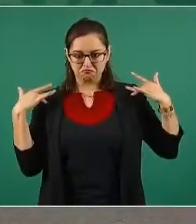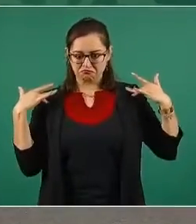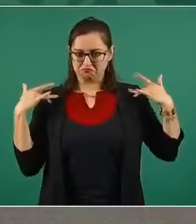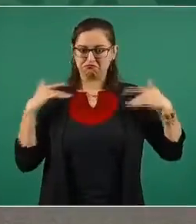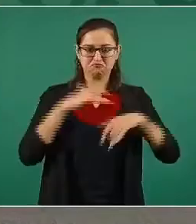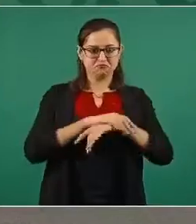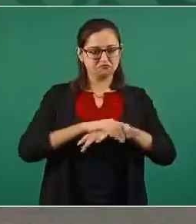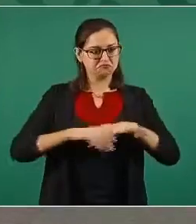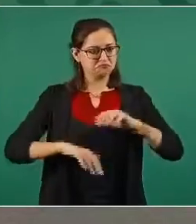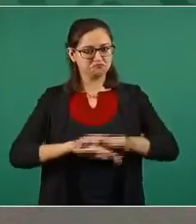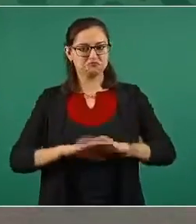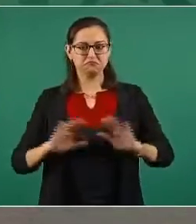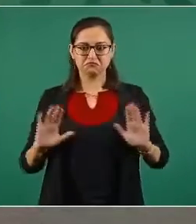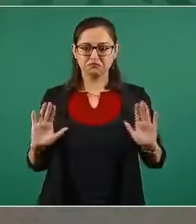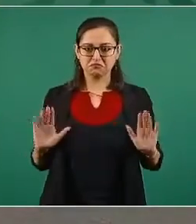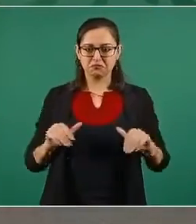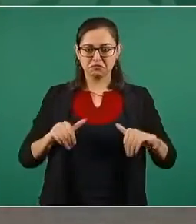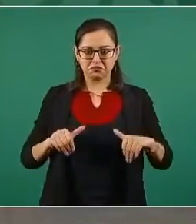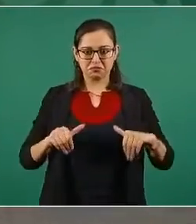de conciliación, no.